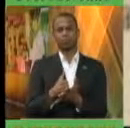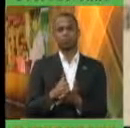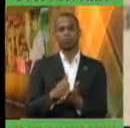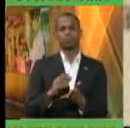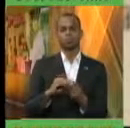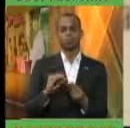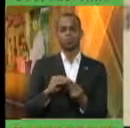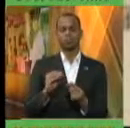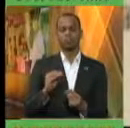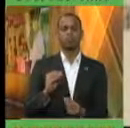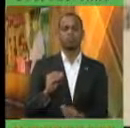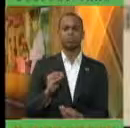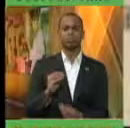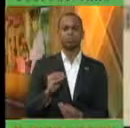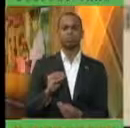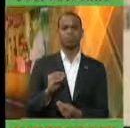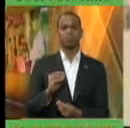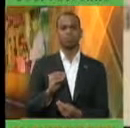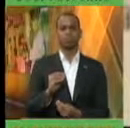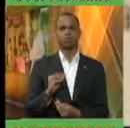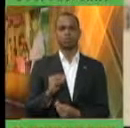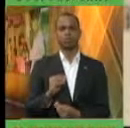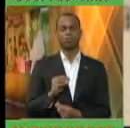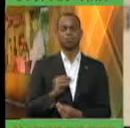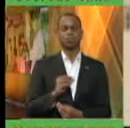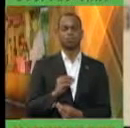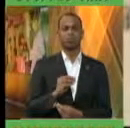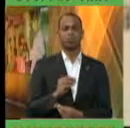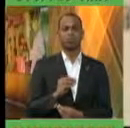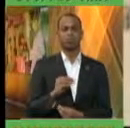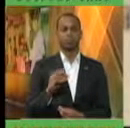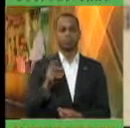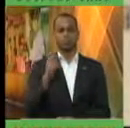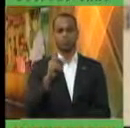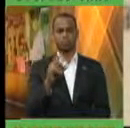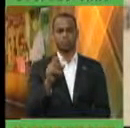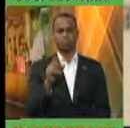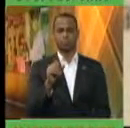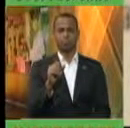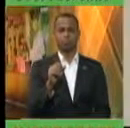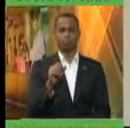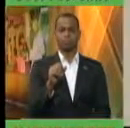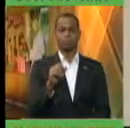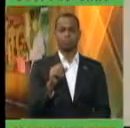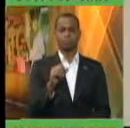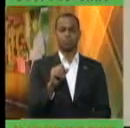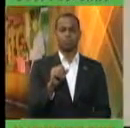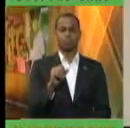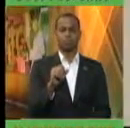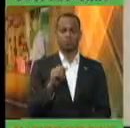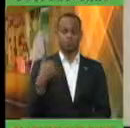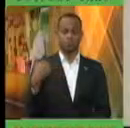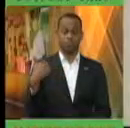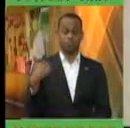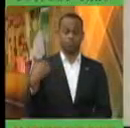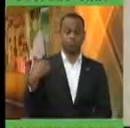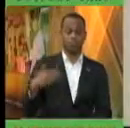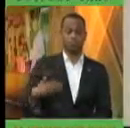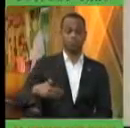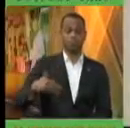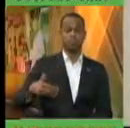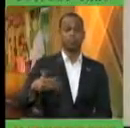en la idea de mi presencia pero lo que estamos haciendo tu pregunta a medida que hemos ido avanzando